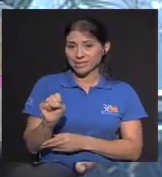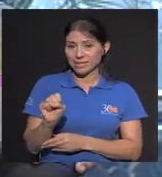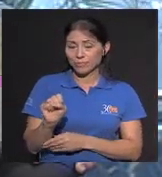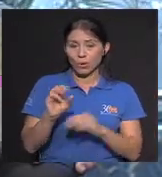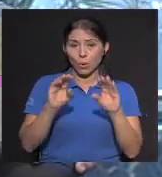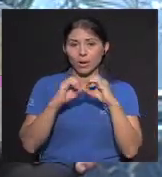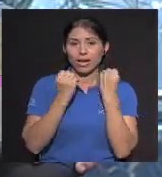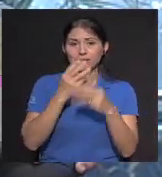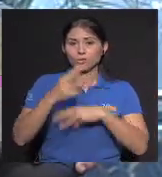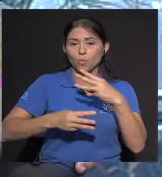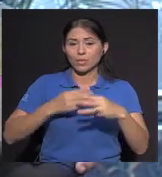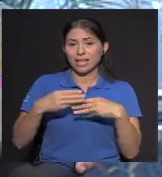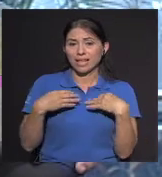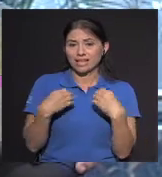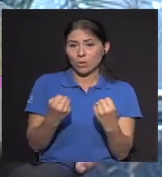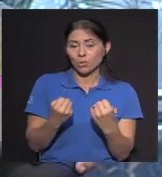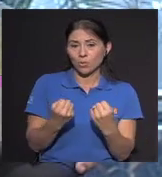de